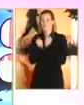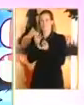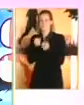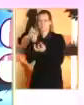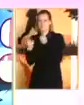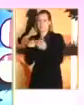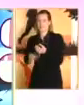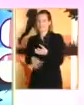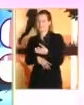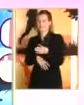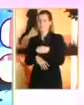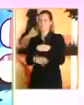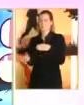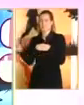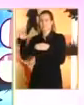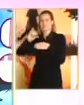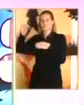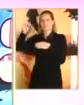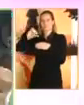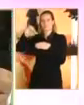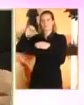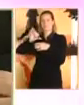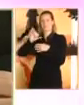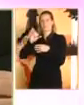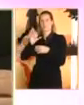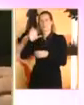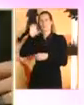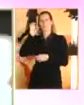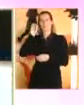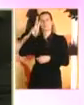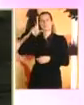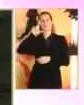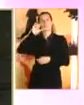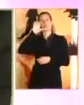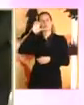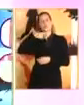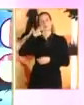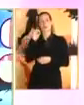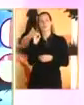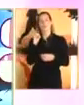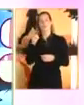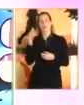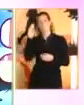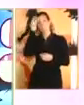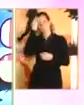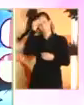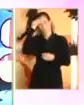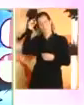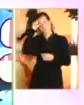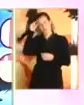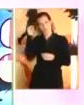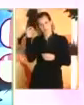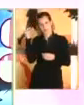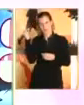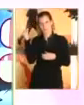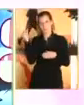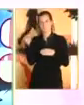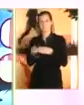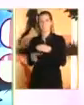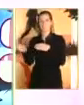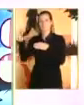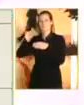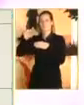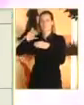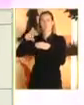espliego iría más a todos los estados de alteraciones mentales. Ah, vale, perfecto. Esto hemos entendido bien. Me va a venir a mí las bien. Alteraciones entonces, mentales. Entonces,